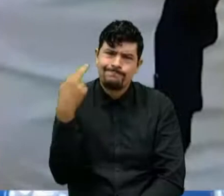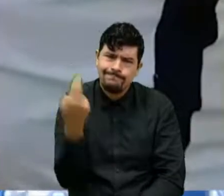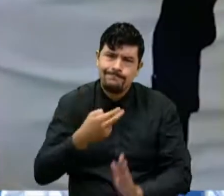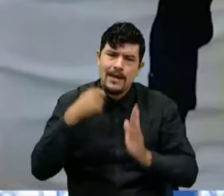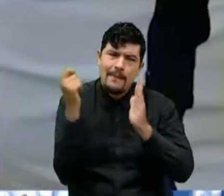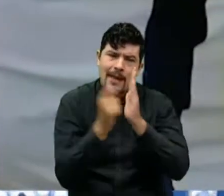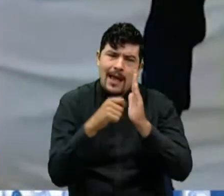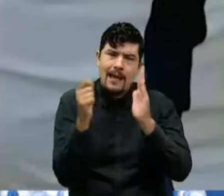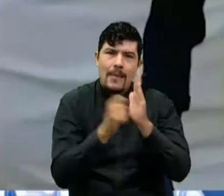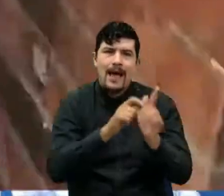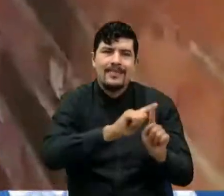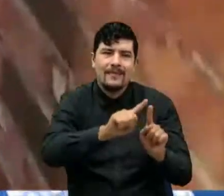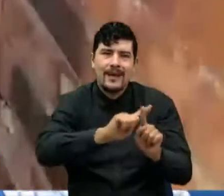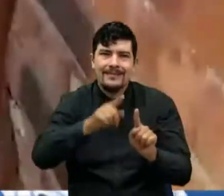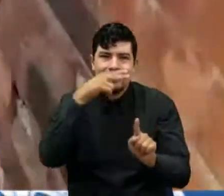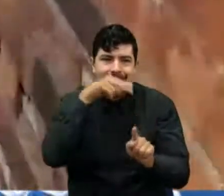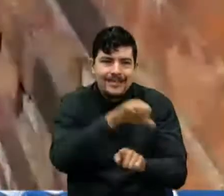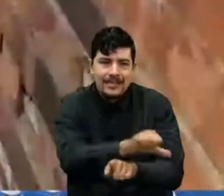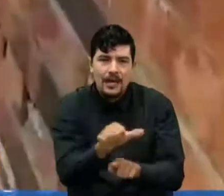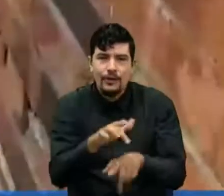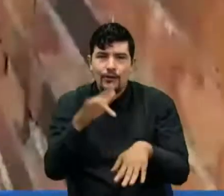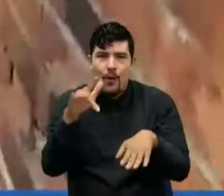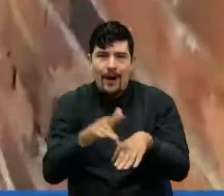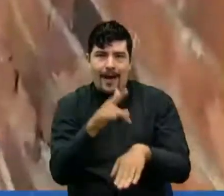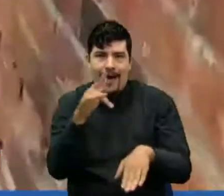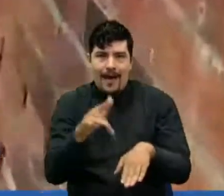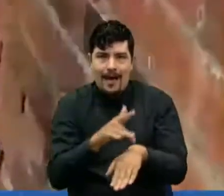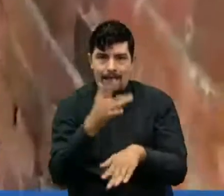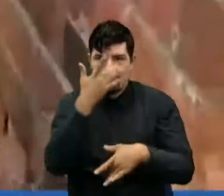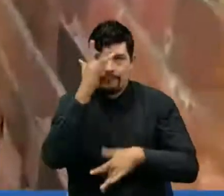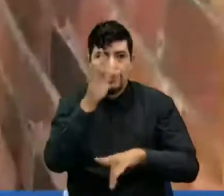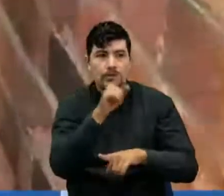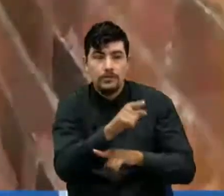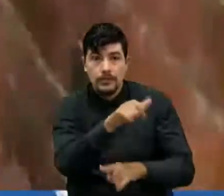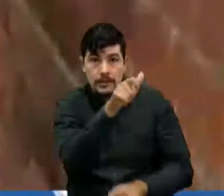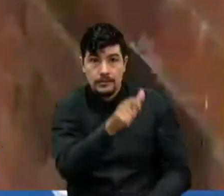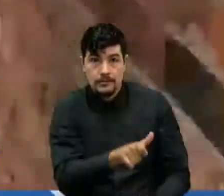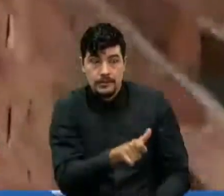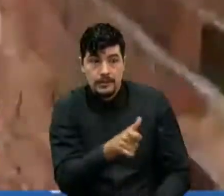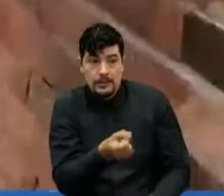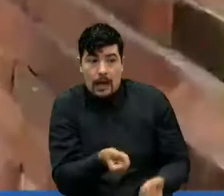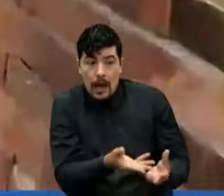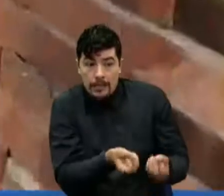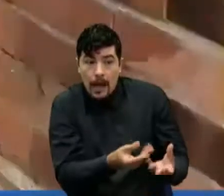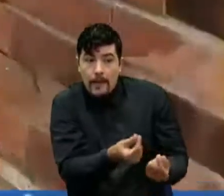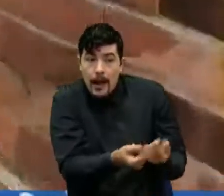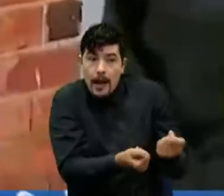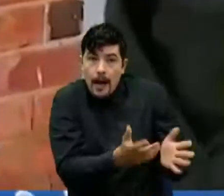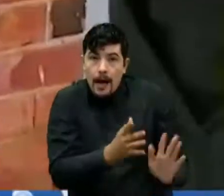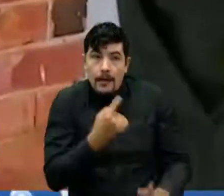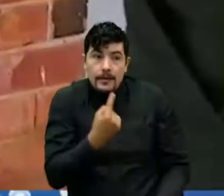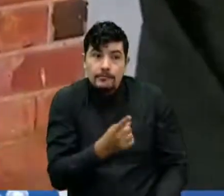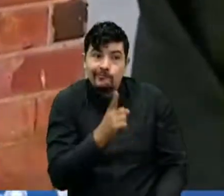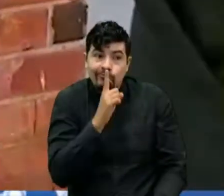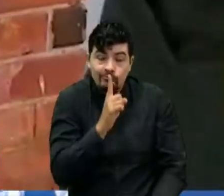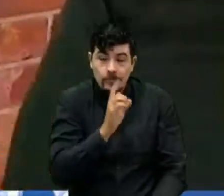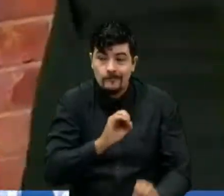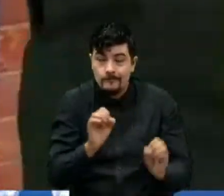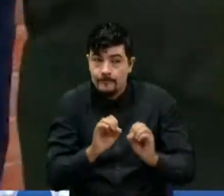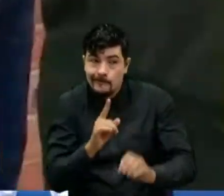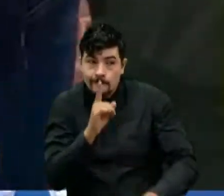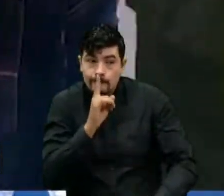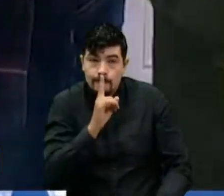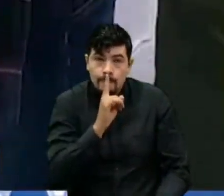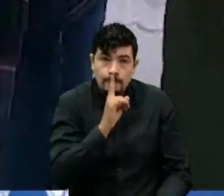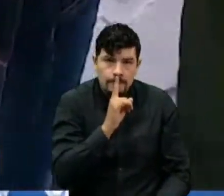varias menores de edad, tocándolas en sus partes íntimas, para lo cual les entregaba dinero con el fin de que no comentaran lo sucedido a